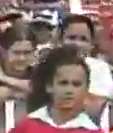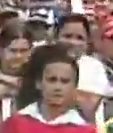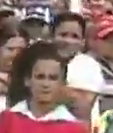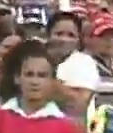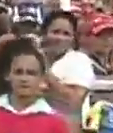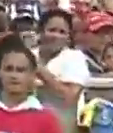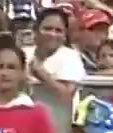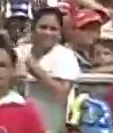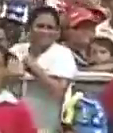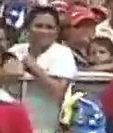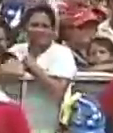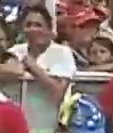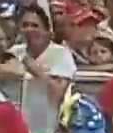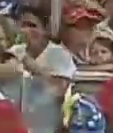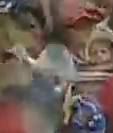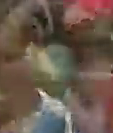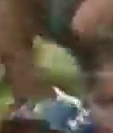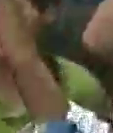para carros